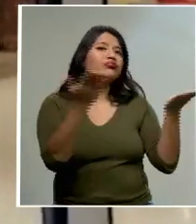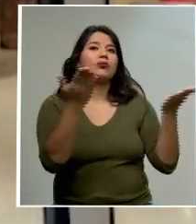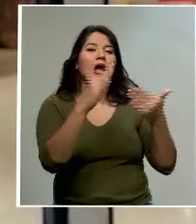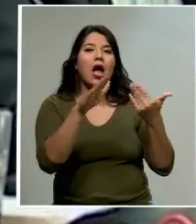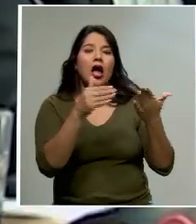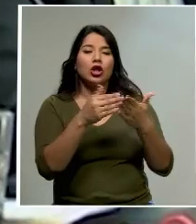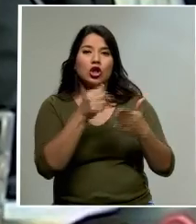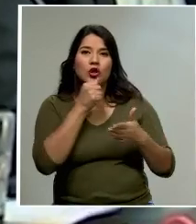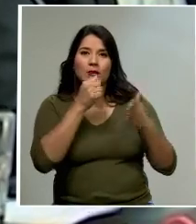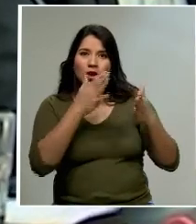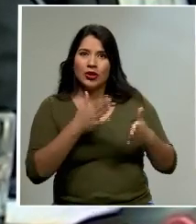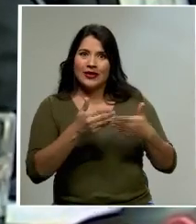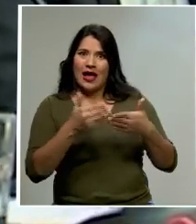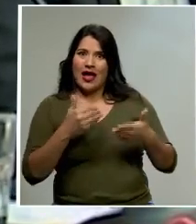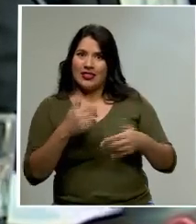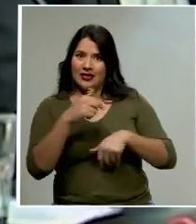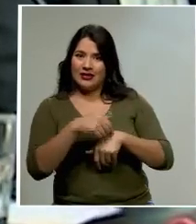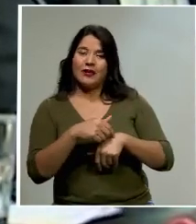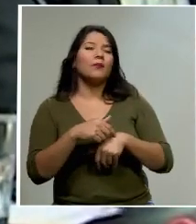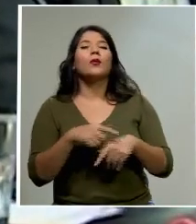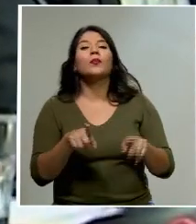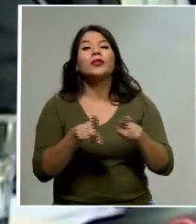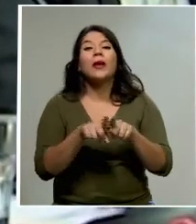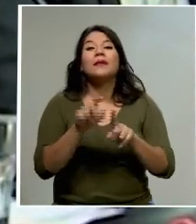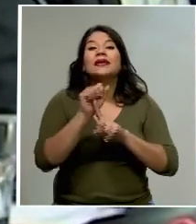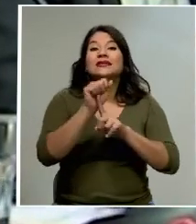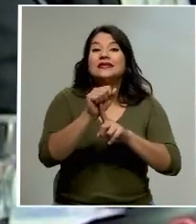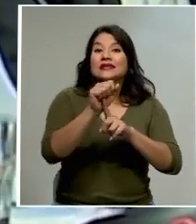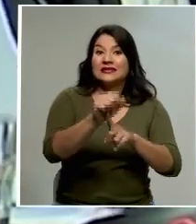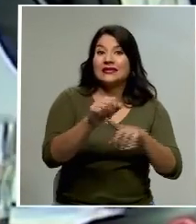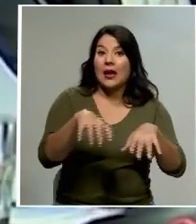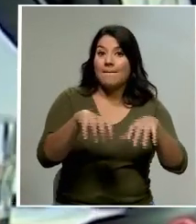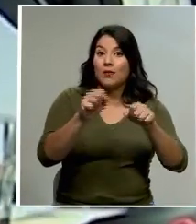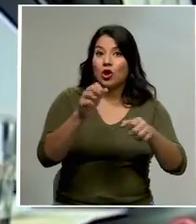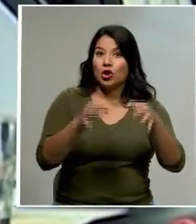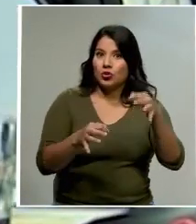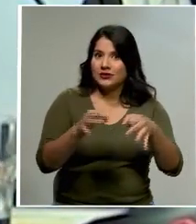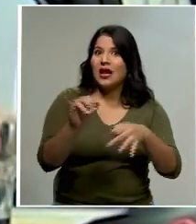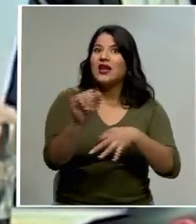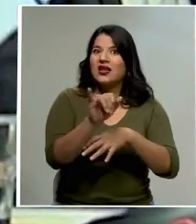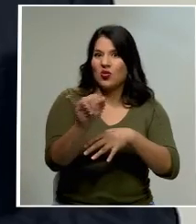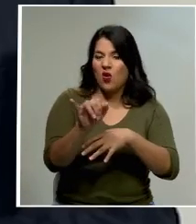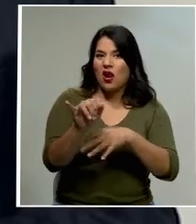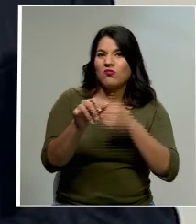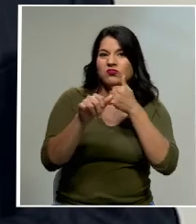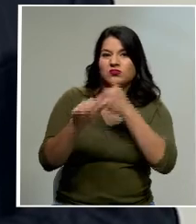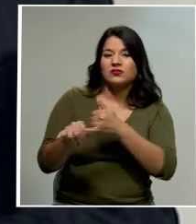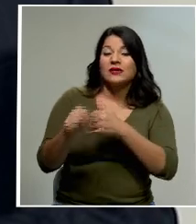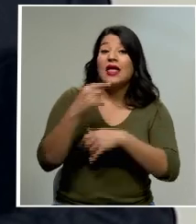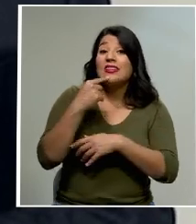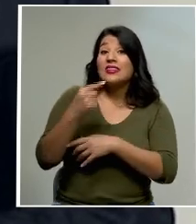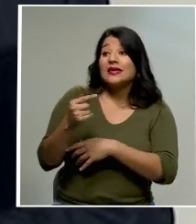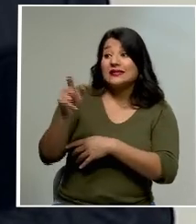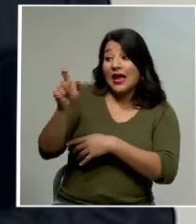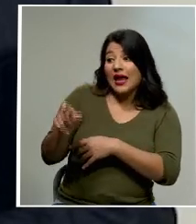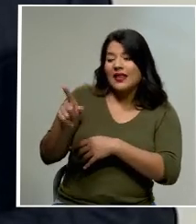medios de prensa. Además, el colectivo sindical del Poder Judicial se sumó a este reclamo y piden que el mismo Castillo valore renunciar a su cargo como